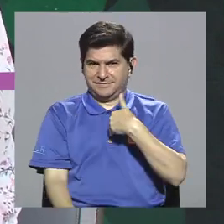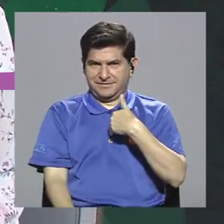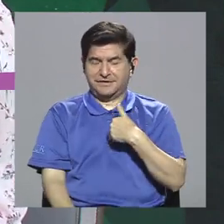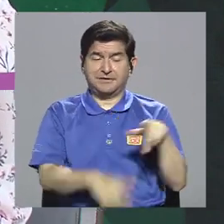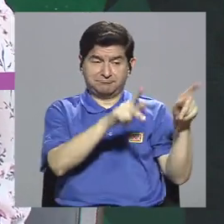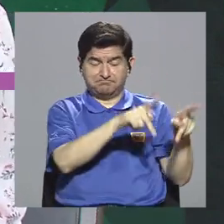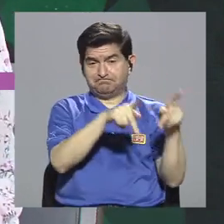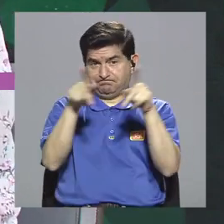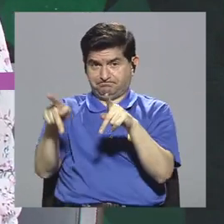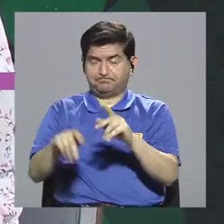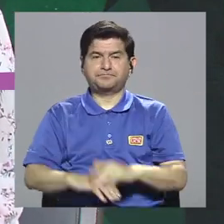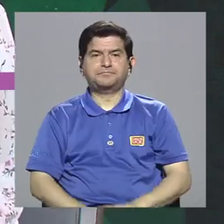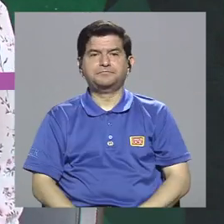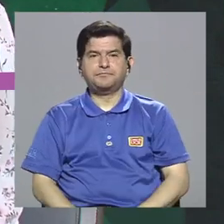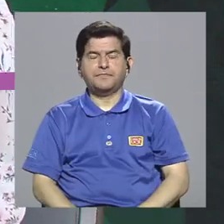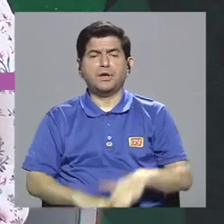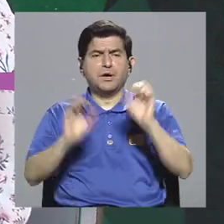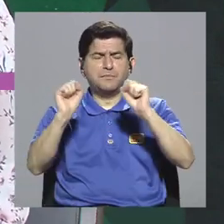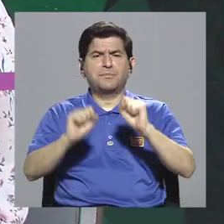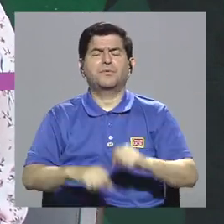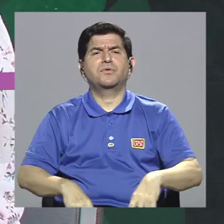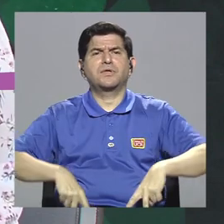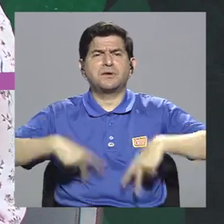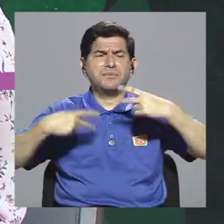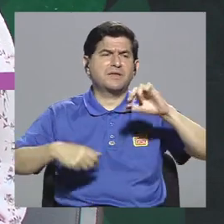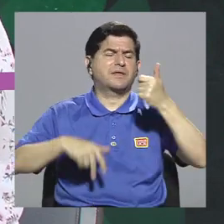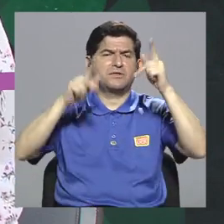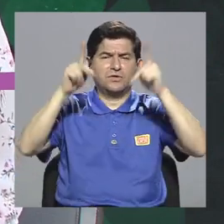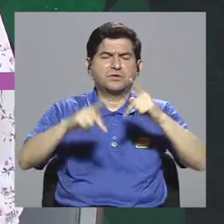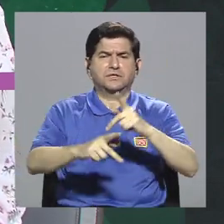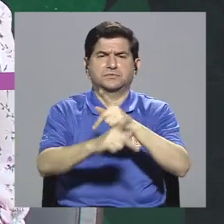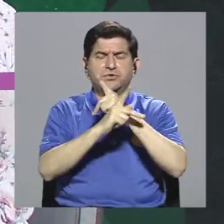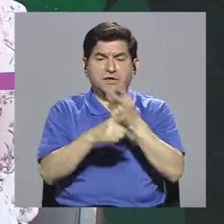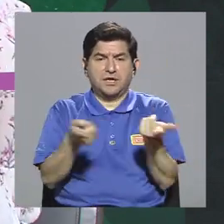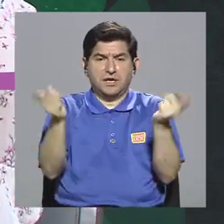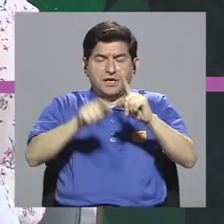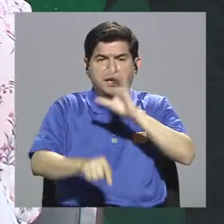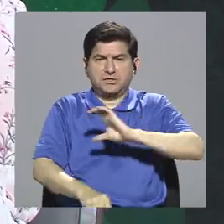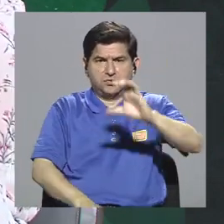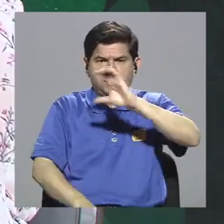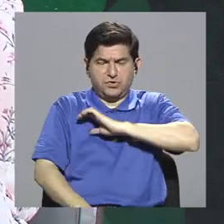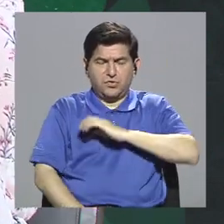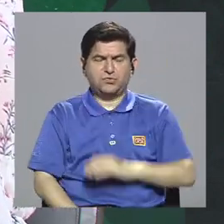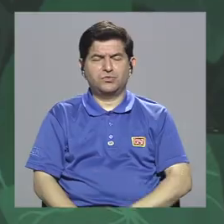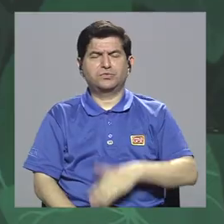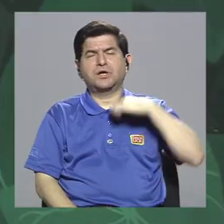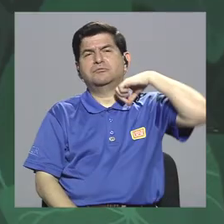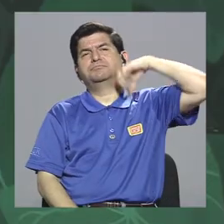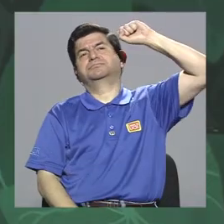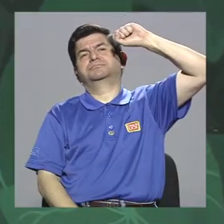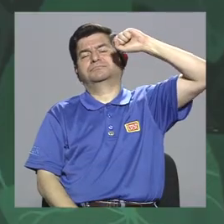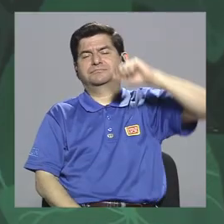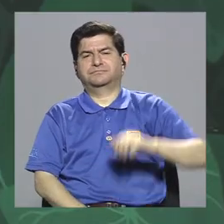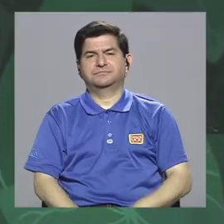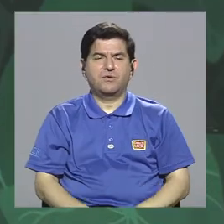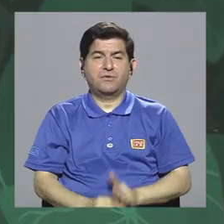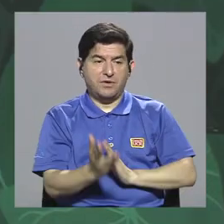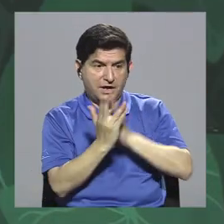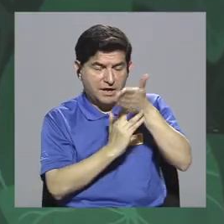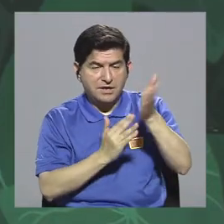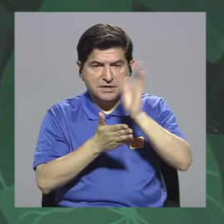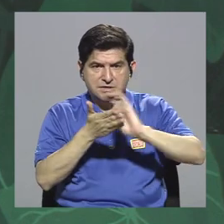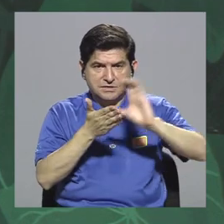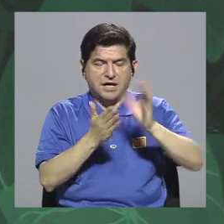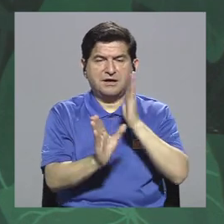tener las personas para ser guardianes de la vida de otros en casos de conductas suicidas. Porque este proyecto,